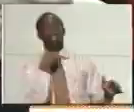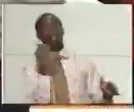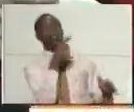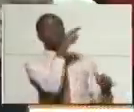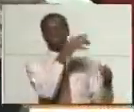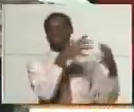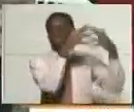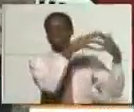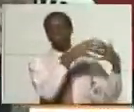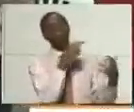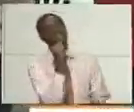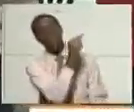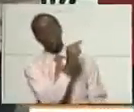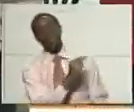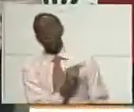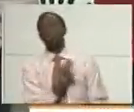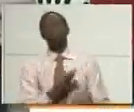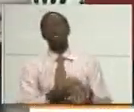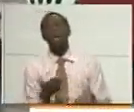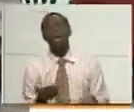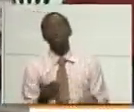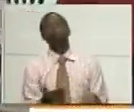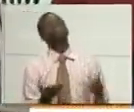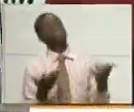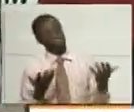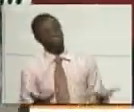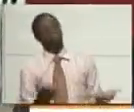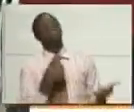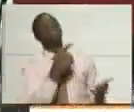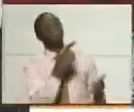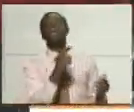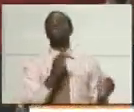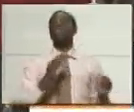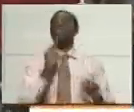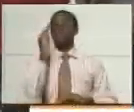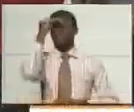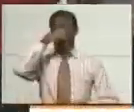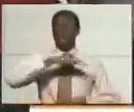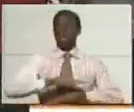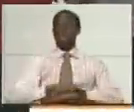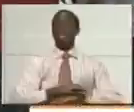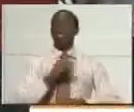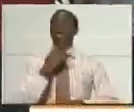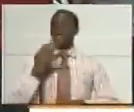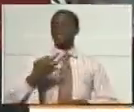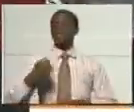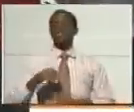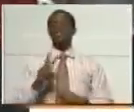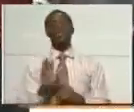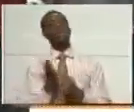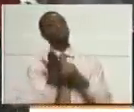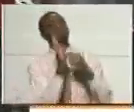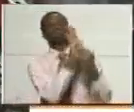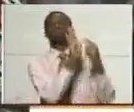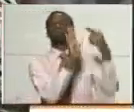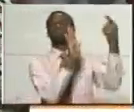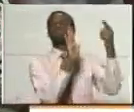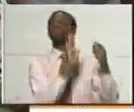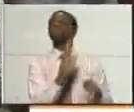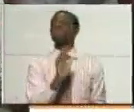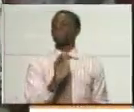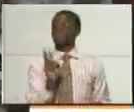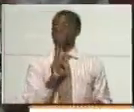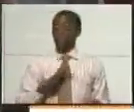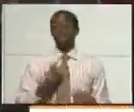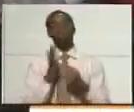Gracias a quién, a la moral, a la verdad de Venezuela, triunfó la verdad de Venezuela. Así